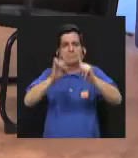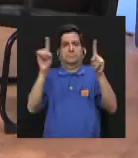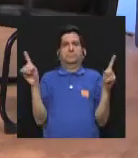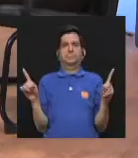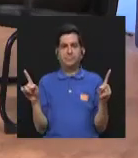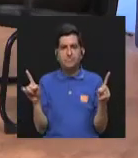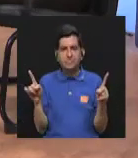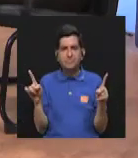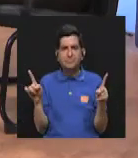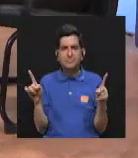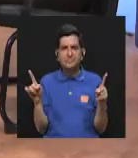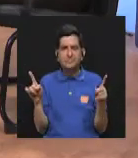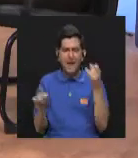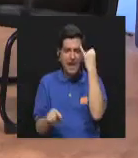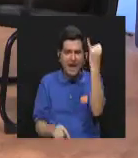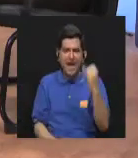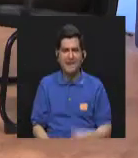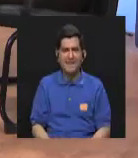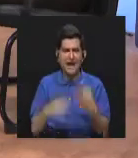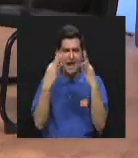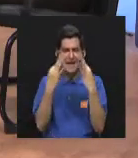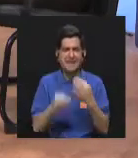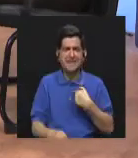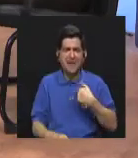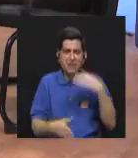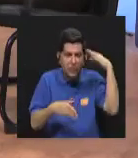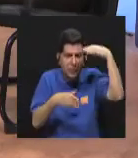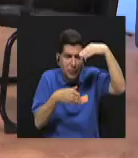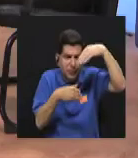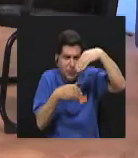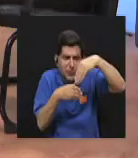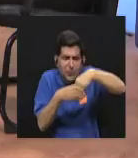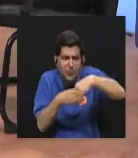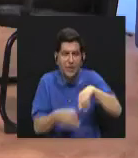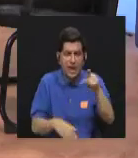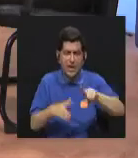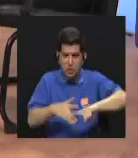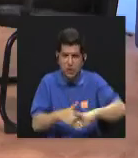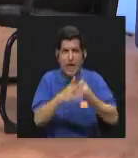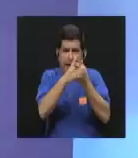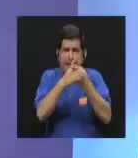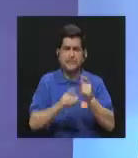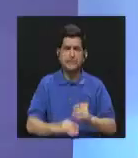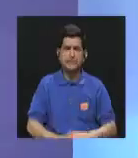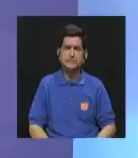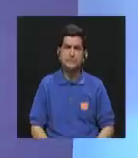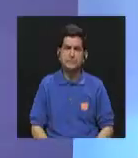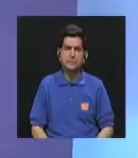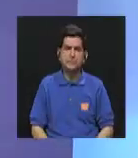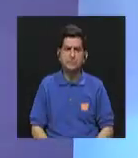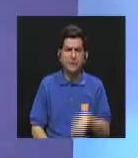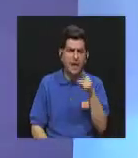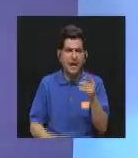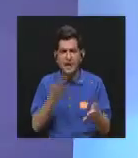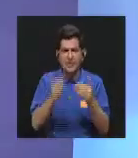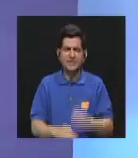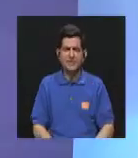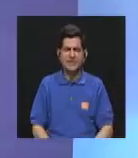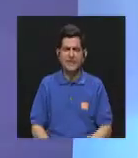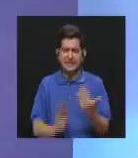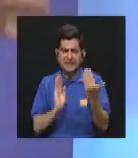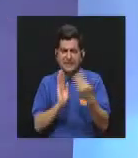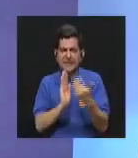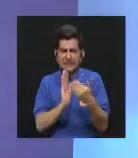totalmente. La idea era mimetizarse ahí, o sea, que ellos al principio les molestara que uno estuviera, pero